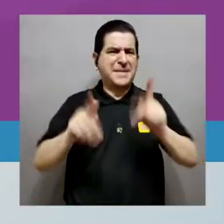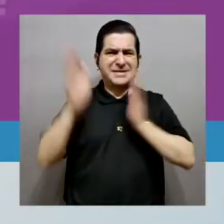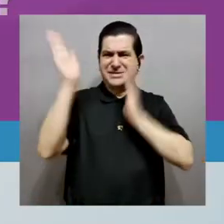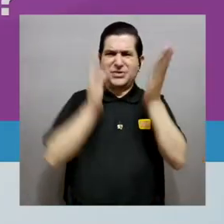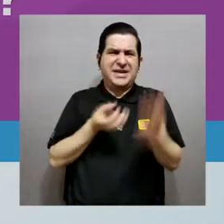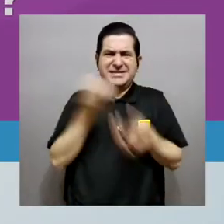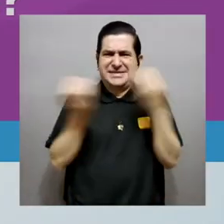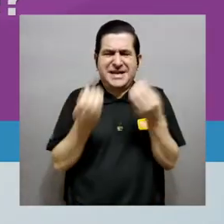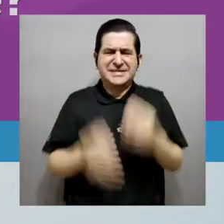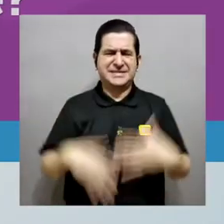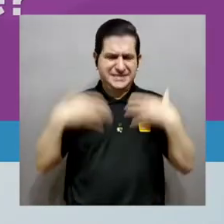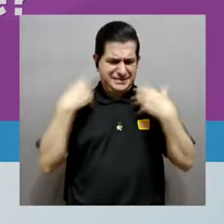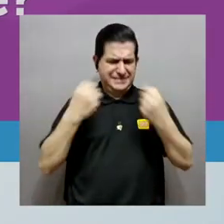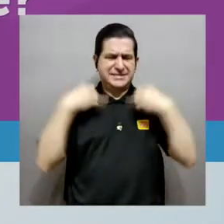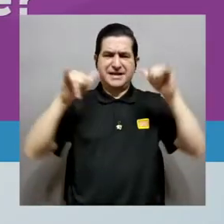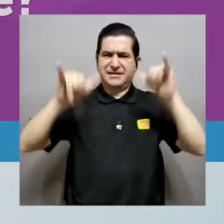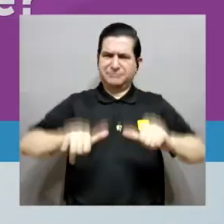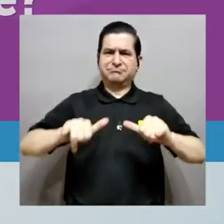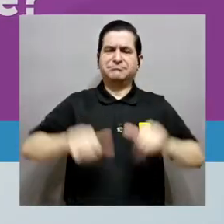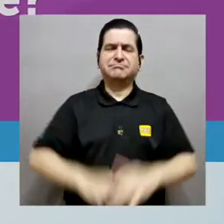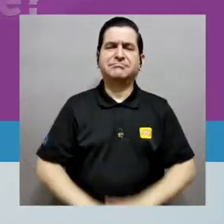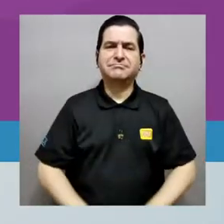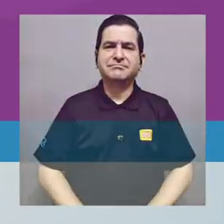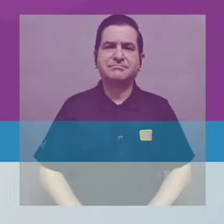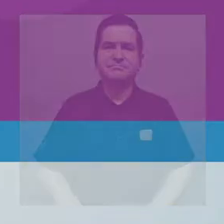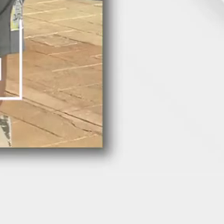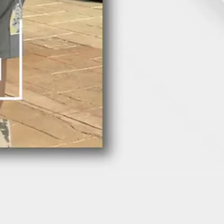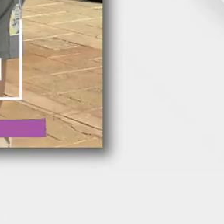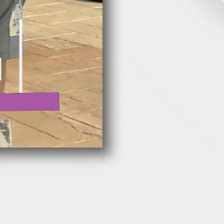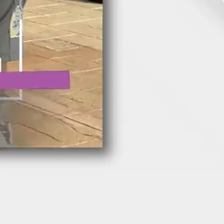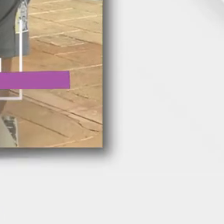¿Qué hace la gente en Malasia para estar saludable?